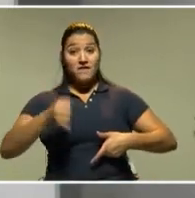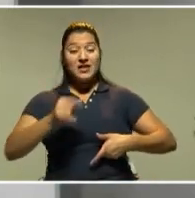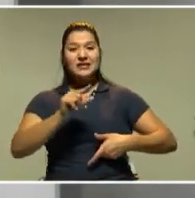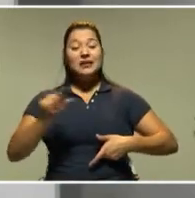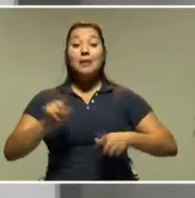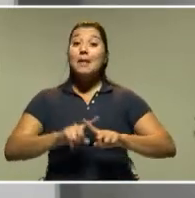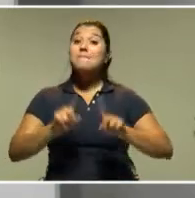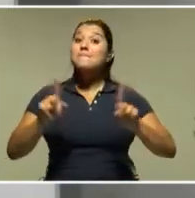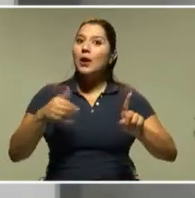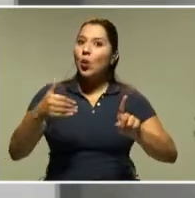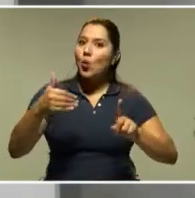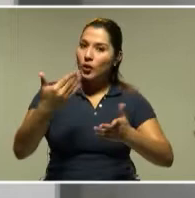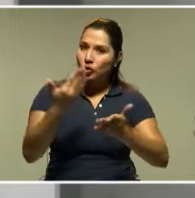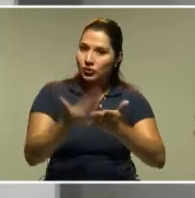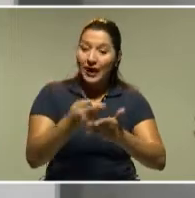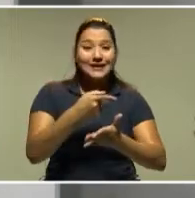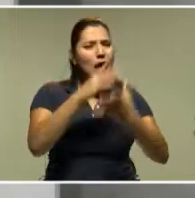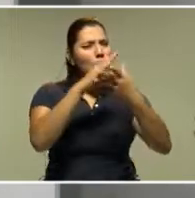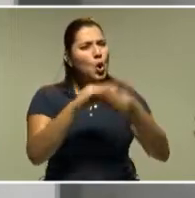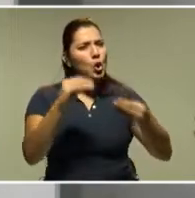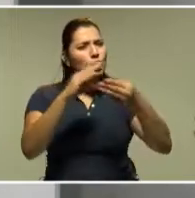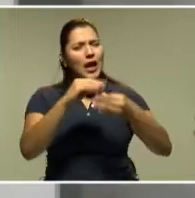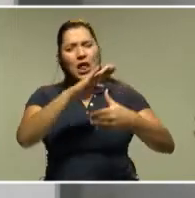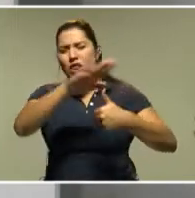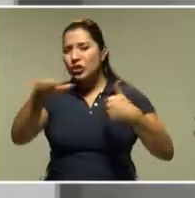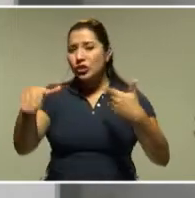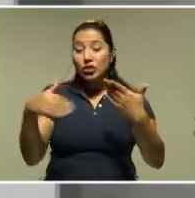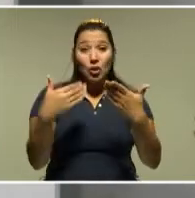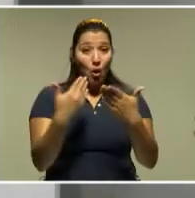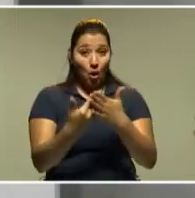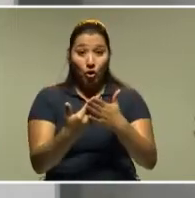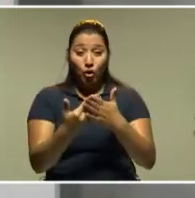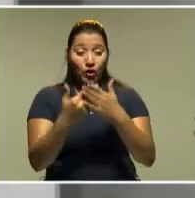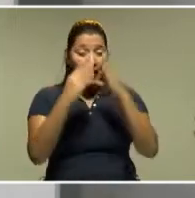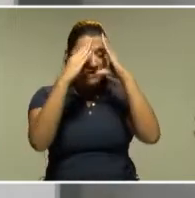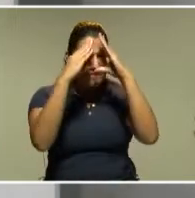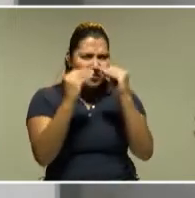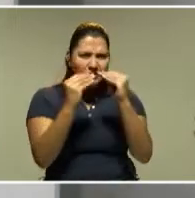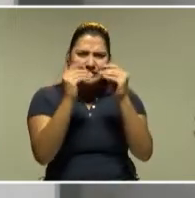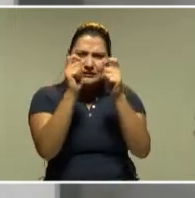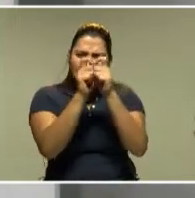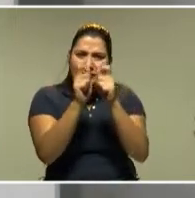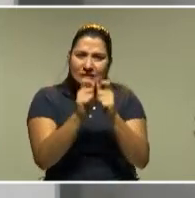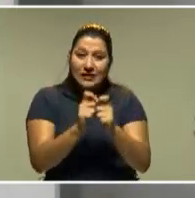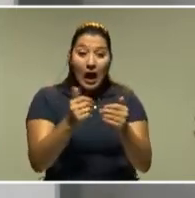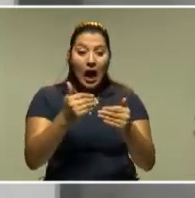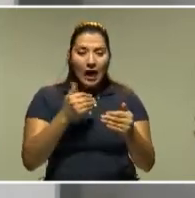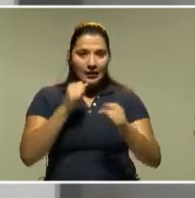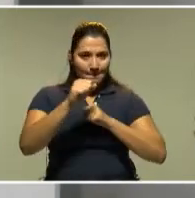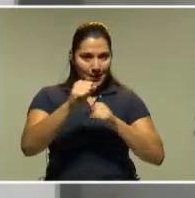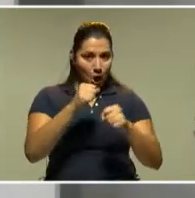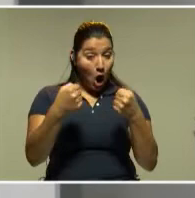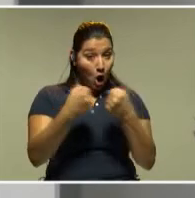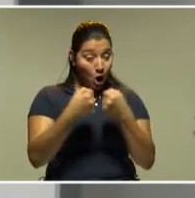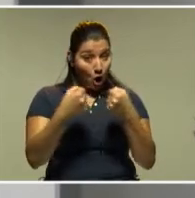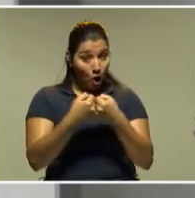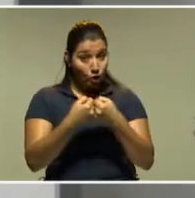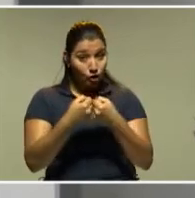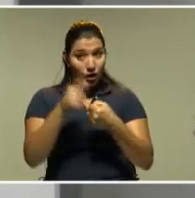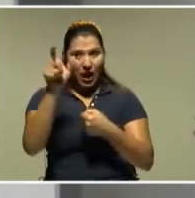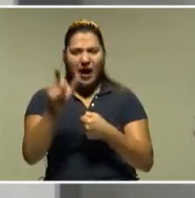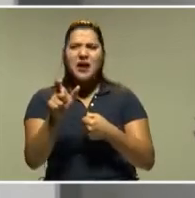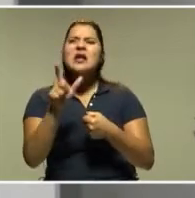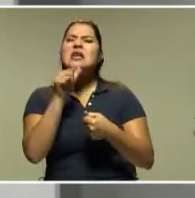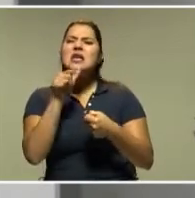semana. Pero al regresar, ella nos va a contar todos, absolutamente todos los detalles de cara a esta pelea, contra quién es, cómo